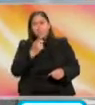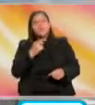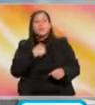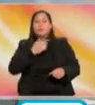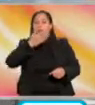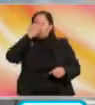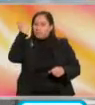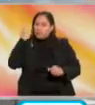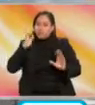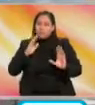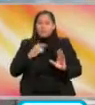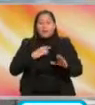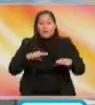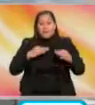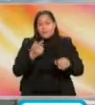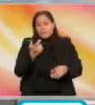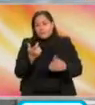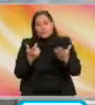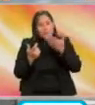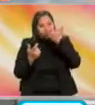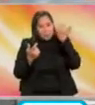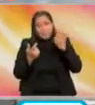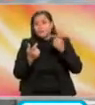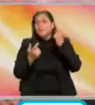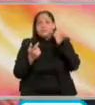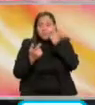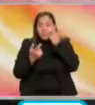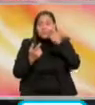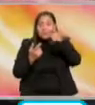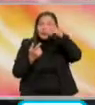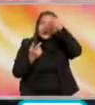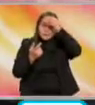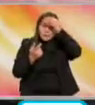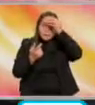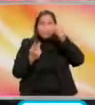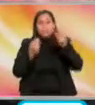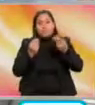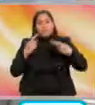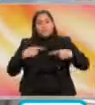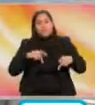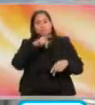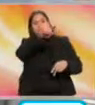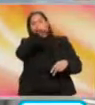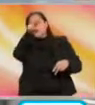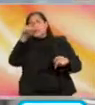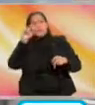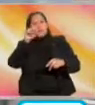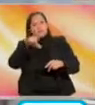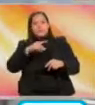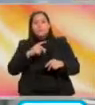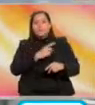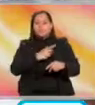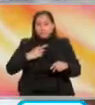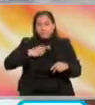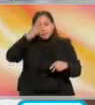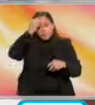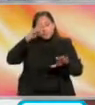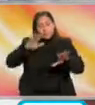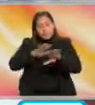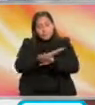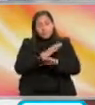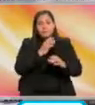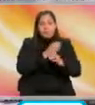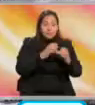sé llevar las finanzas. Bueno, tengo que aprender, No, es que tengo ya hay que mucha cambiar. gente haciendo lo mismo. Hay que aprender a cambiar las cosas que están